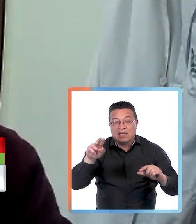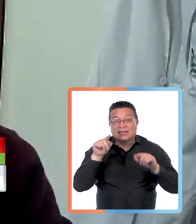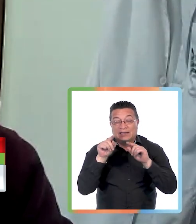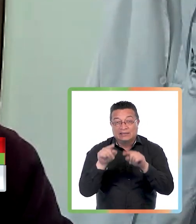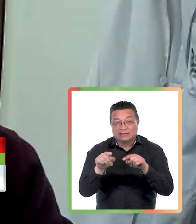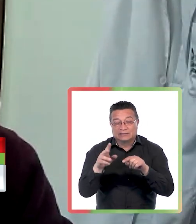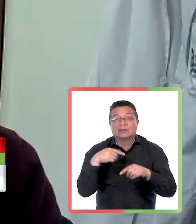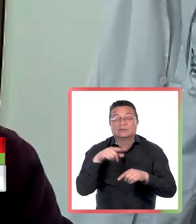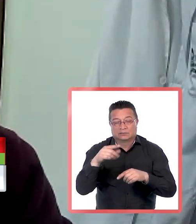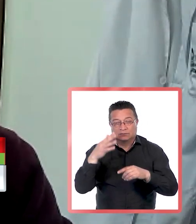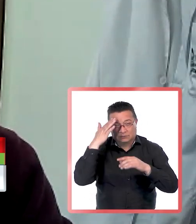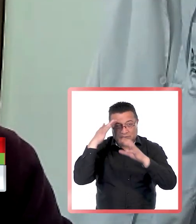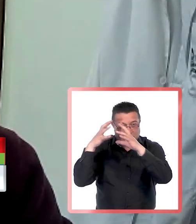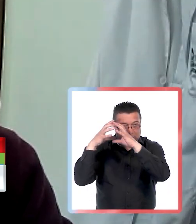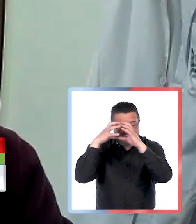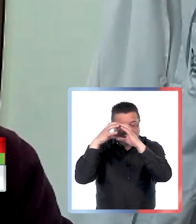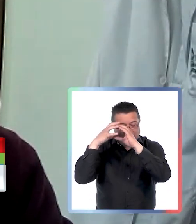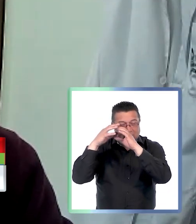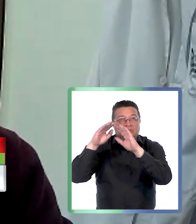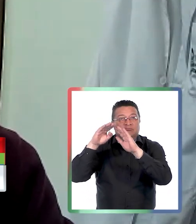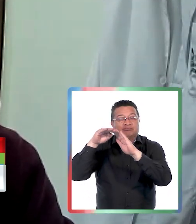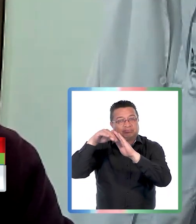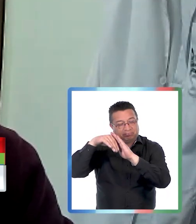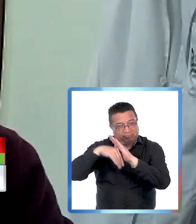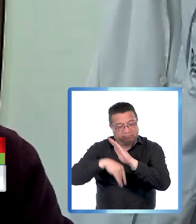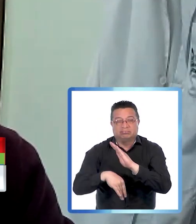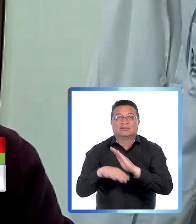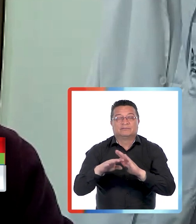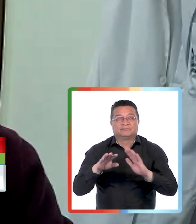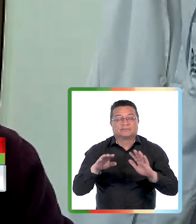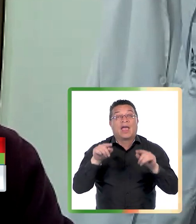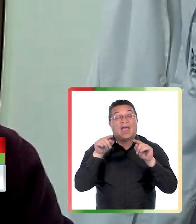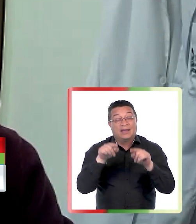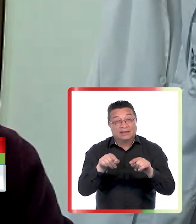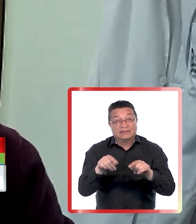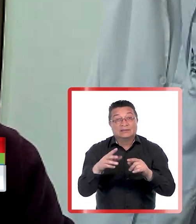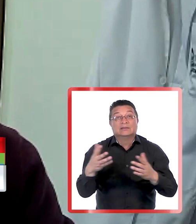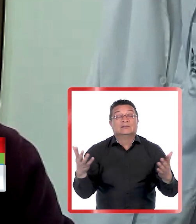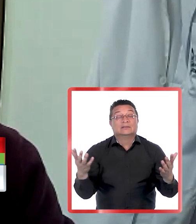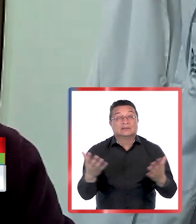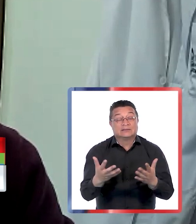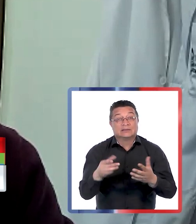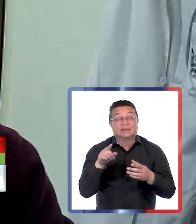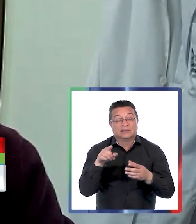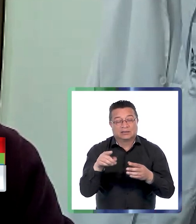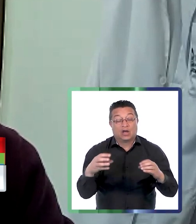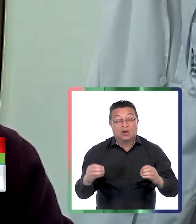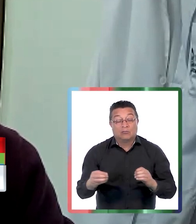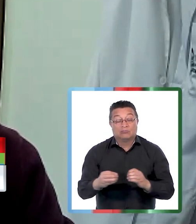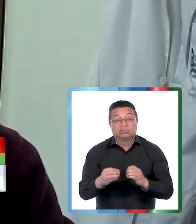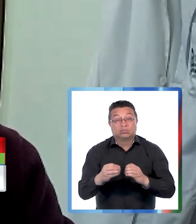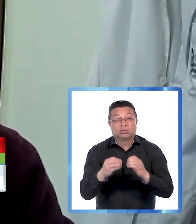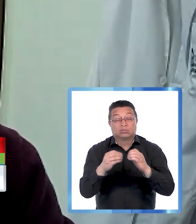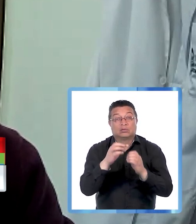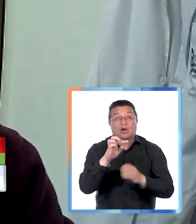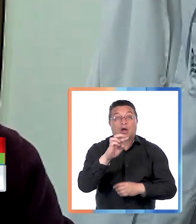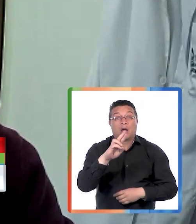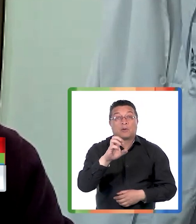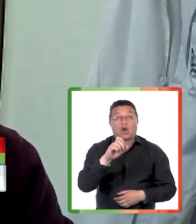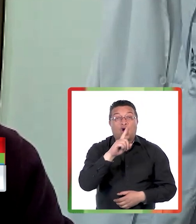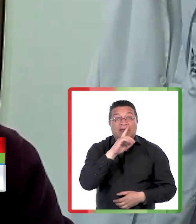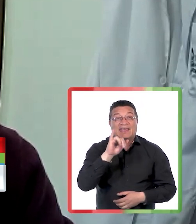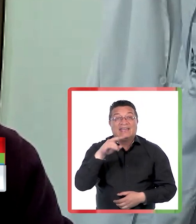más frecuente y es una enfermedad neurodegenerativa que cursa con acumulación de